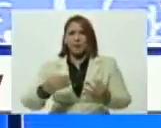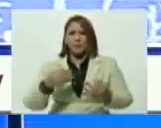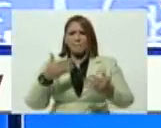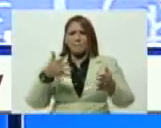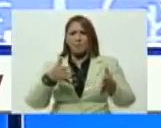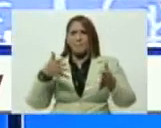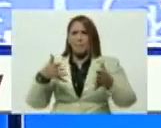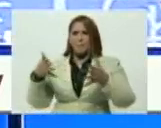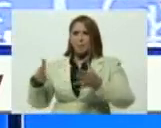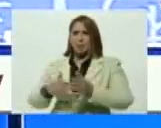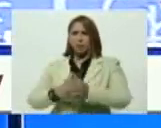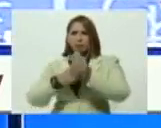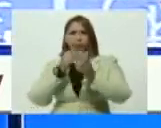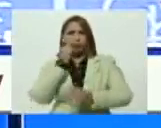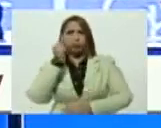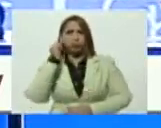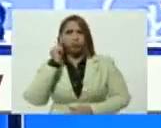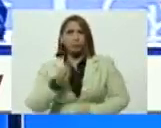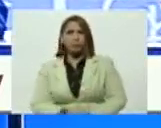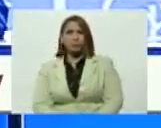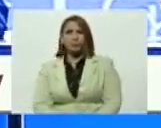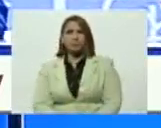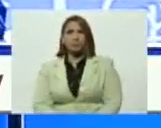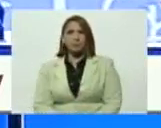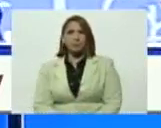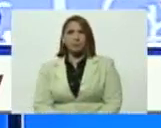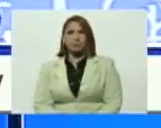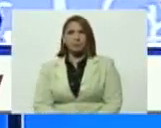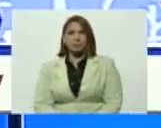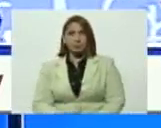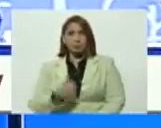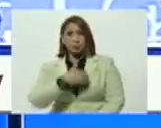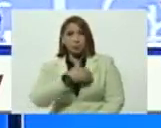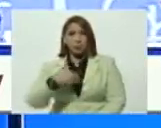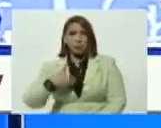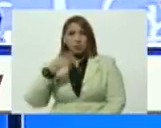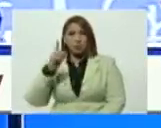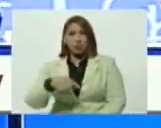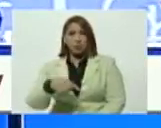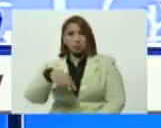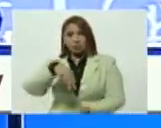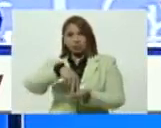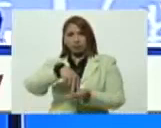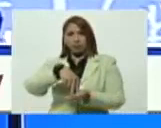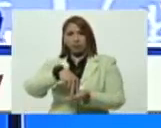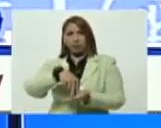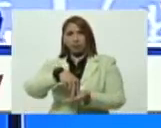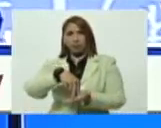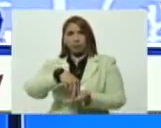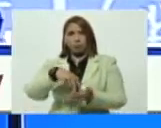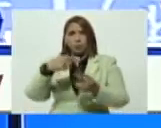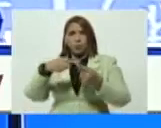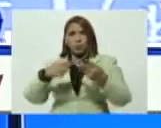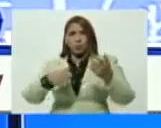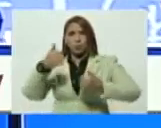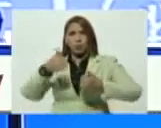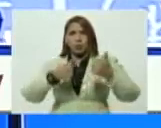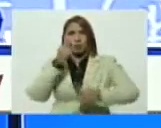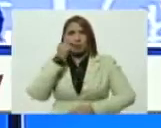forjar líderes y lideresas. Yo quisiera que se pusieran de pie los otros